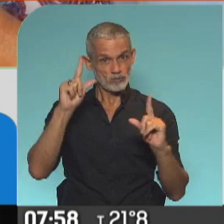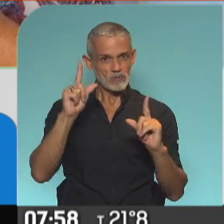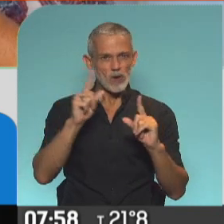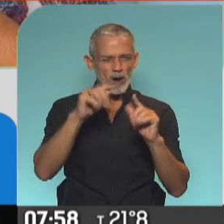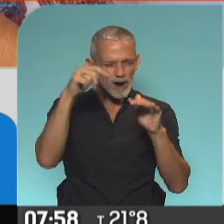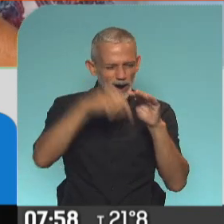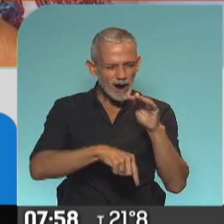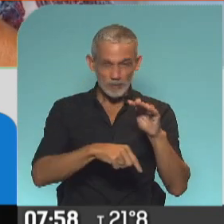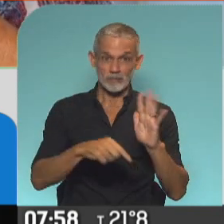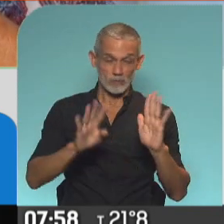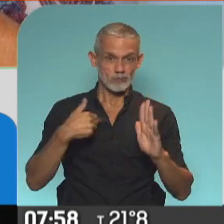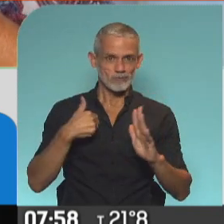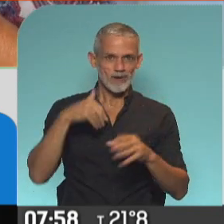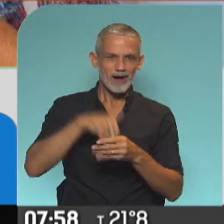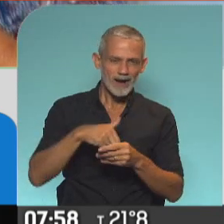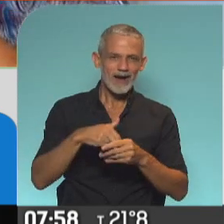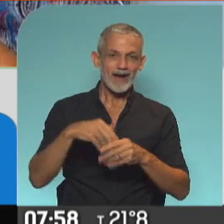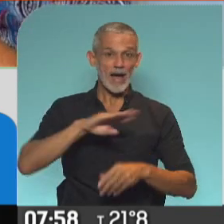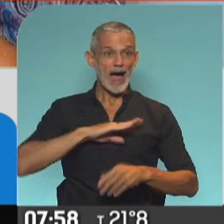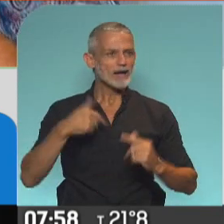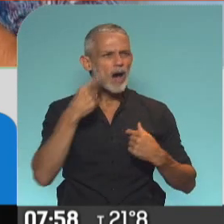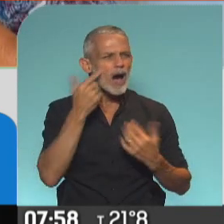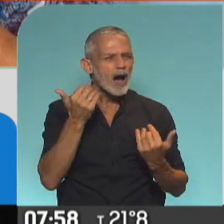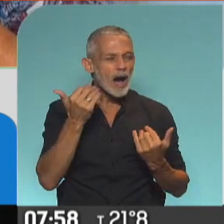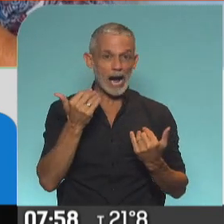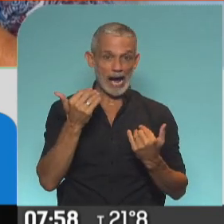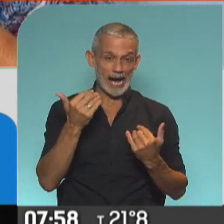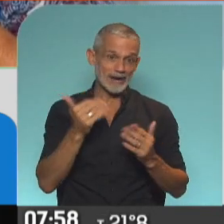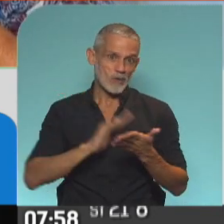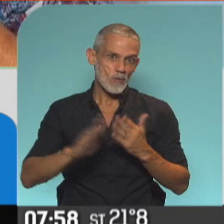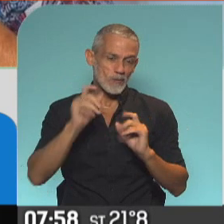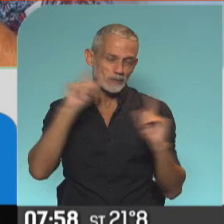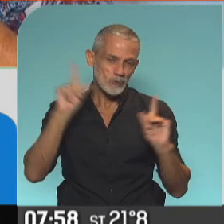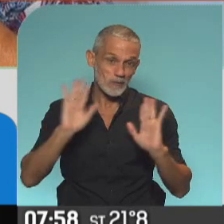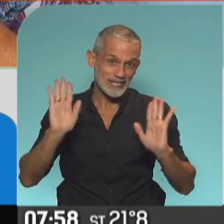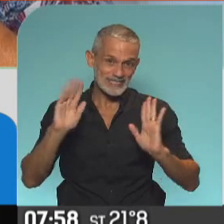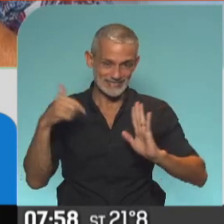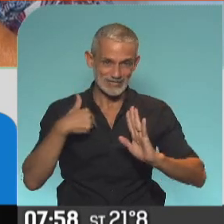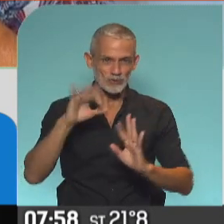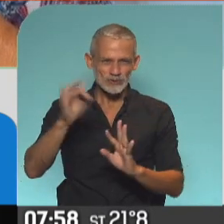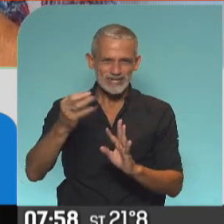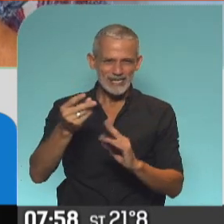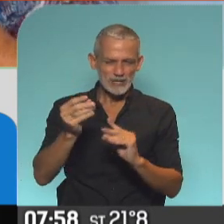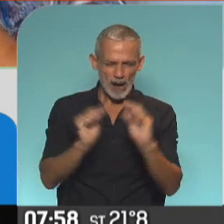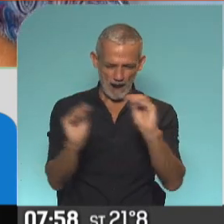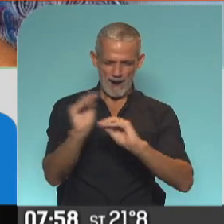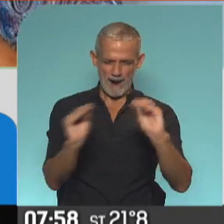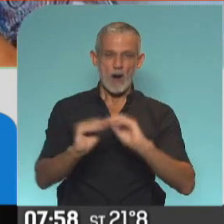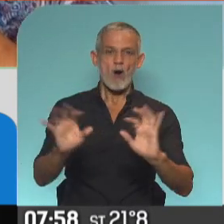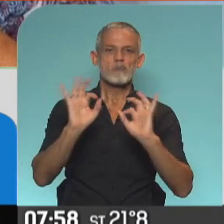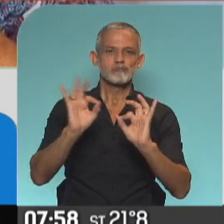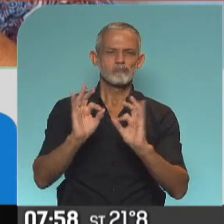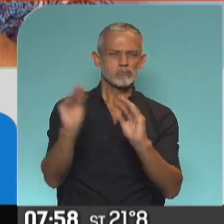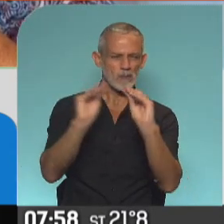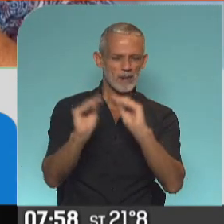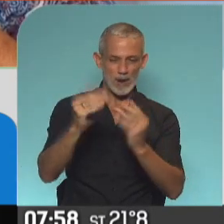chica, porque voy a ser parte del acto, así que sé que estaba en finiquito de